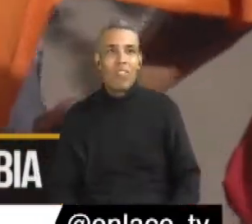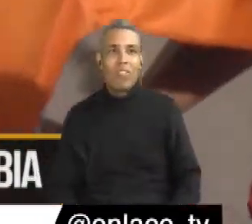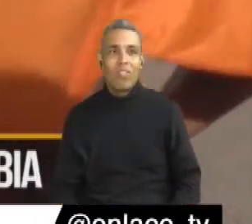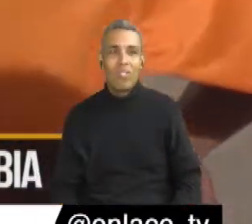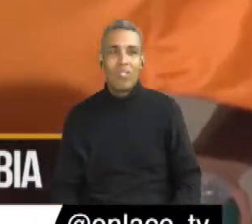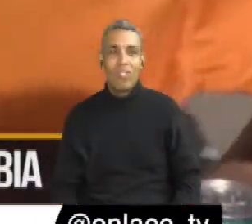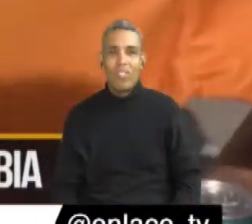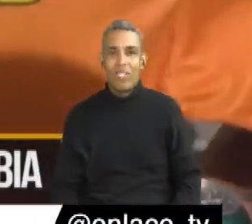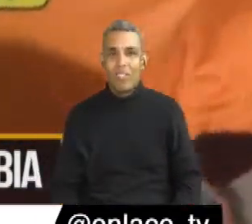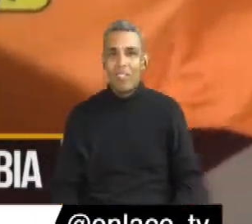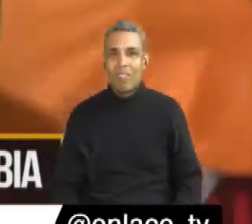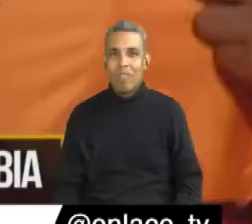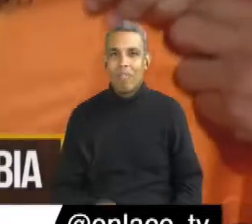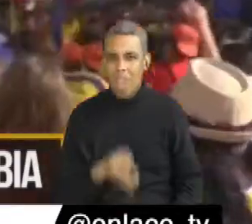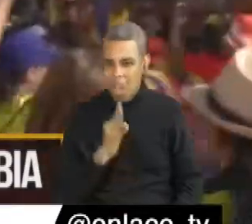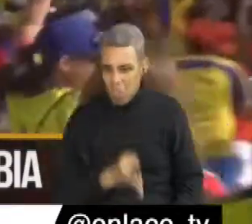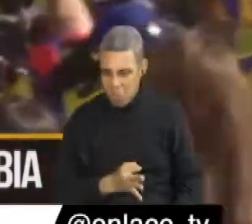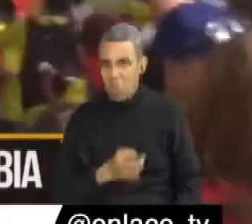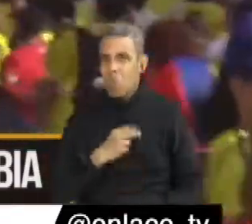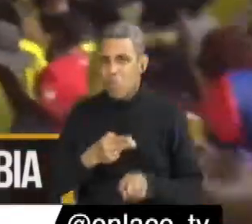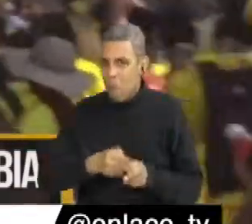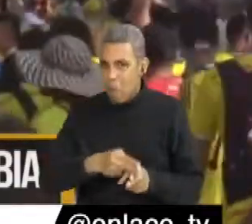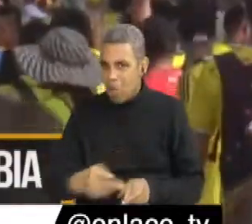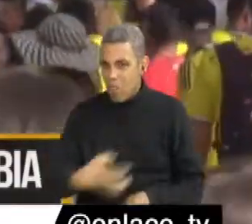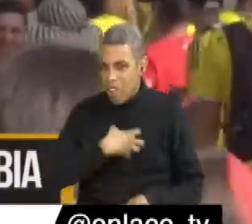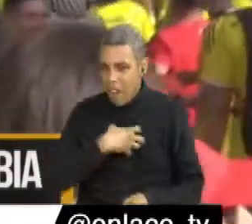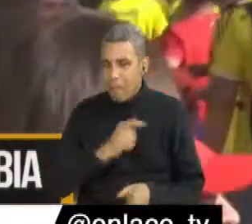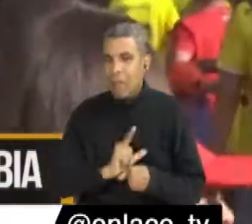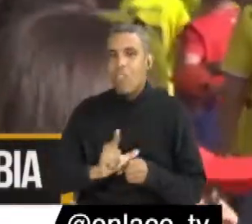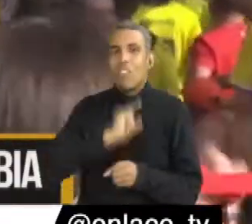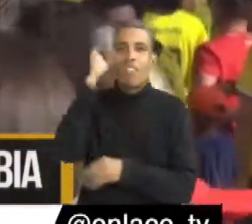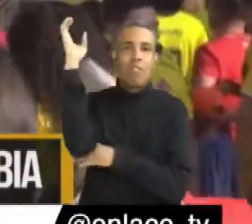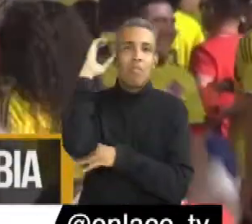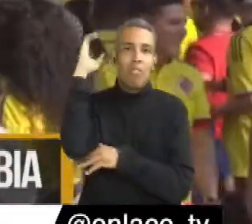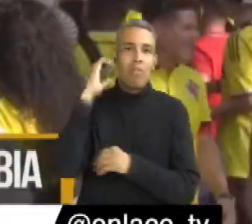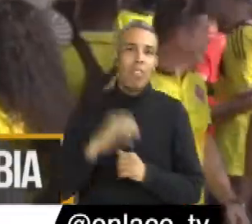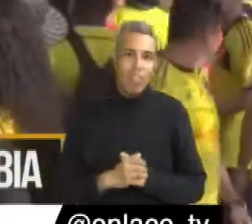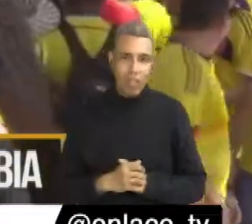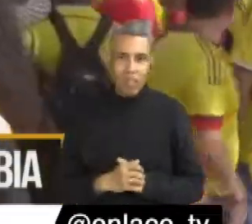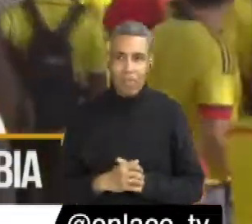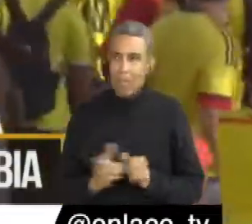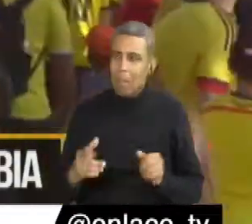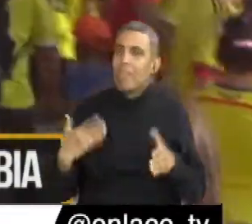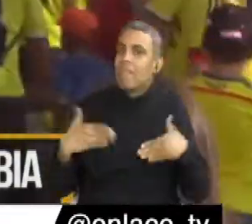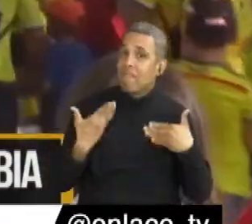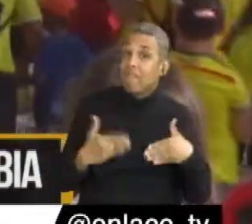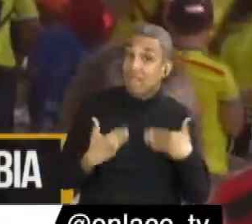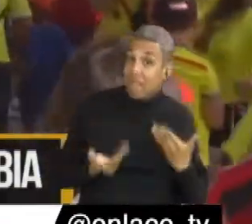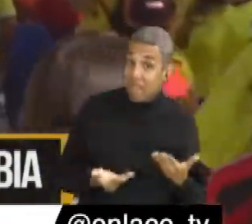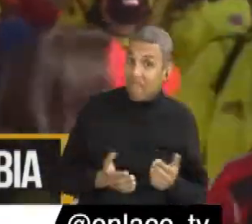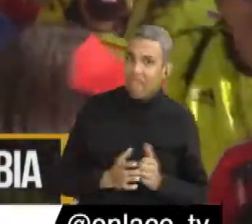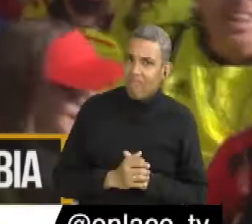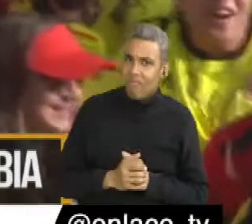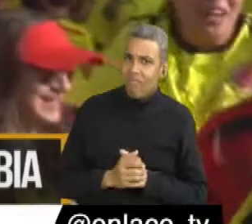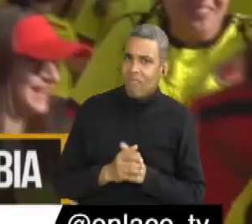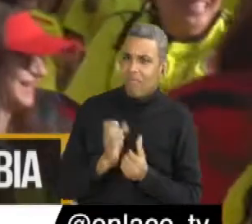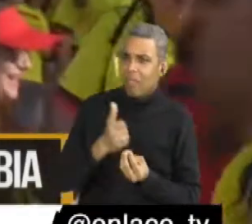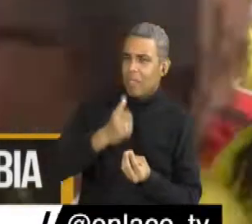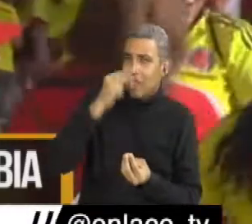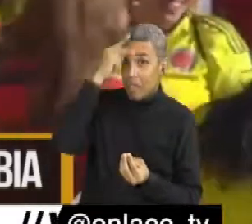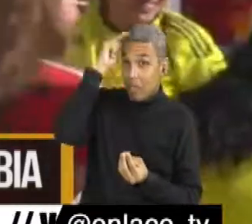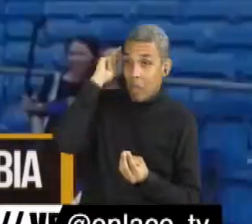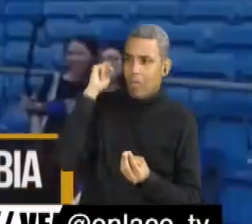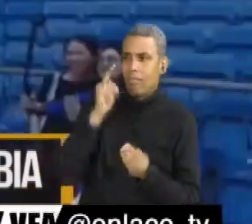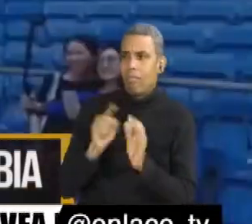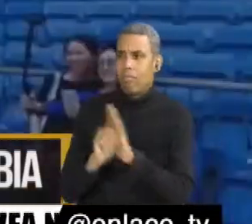a la Libertadores, Alianza Petrolera. Al final todos salieron felices gracias a los de Pekerman, que les regalaron 4 celebraciones en